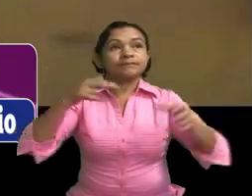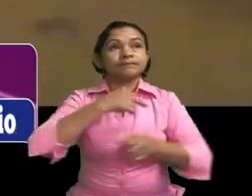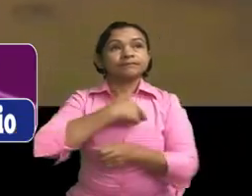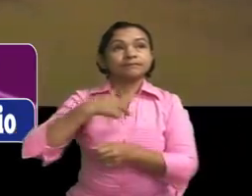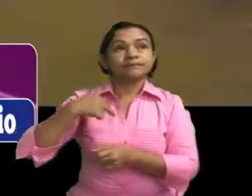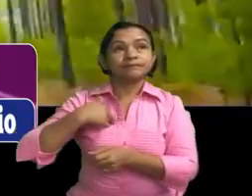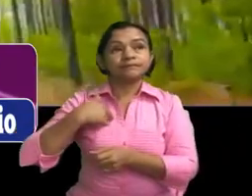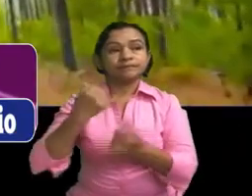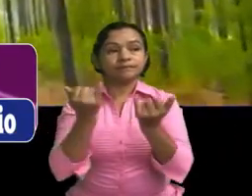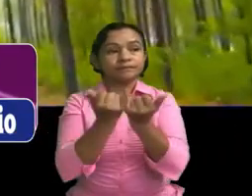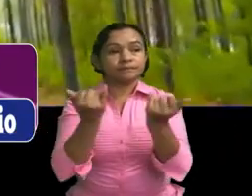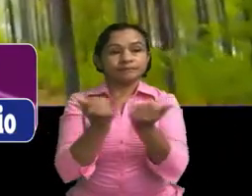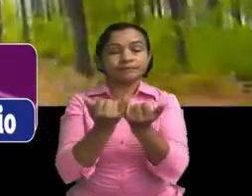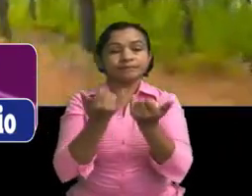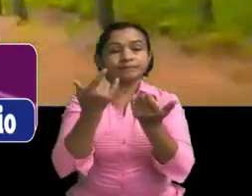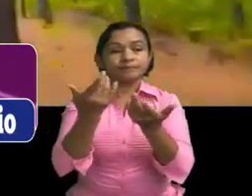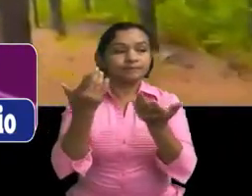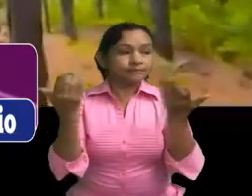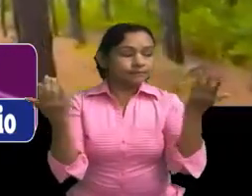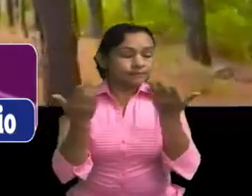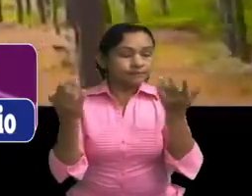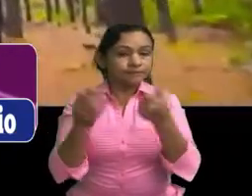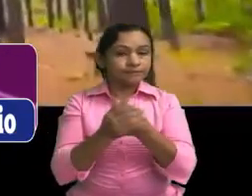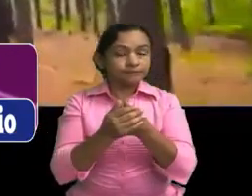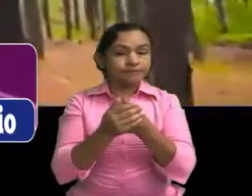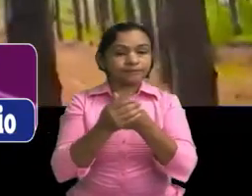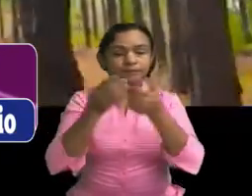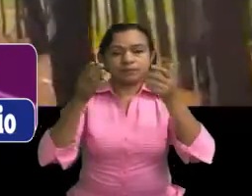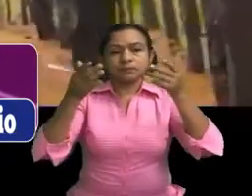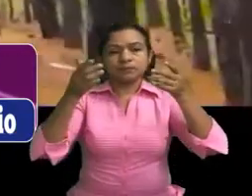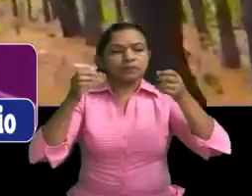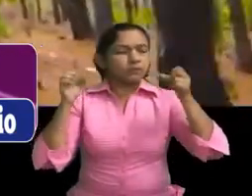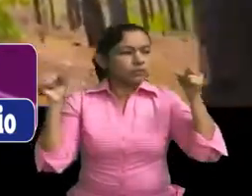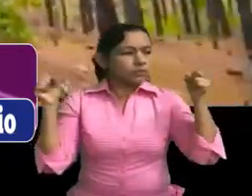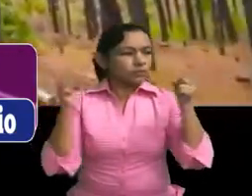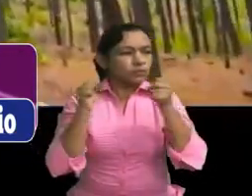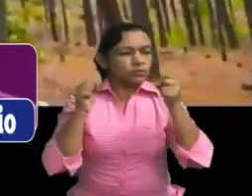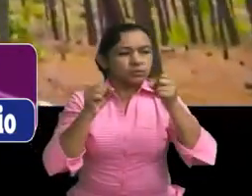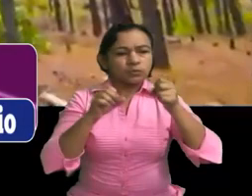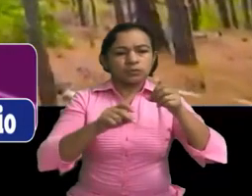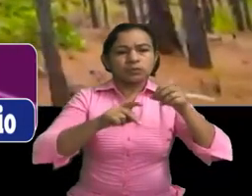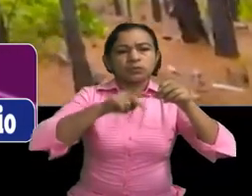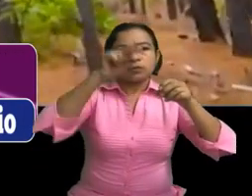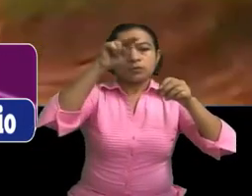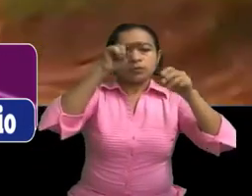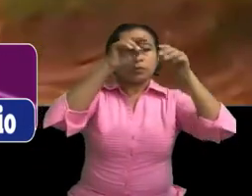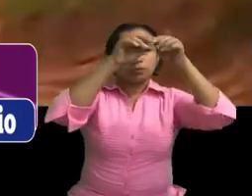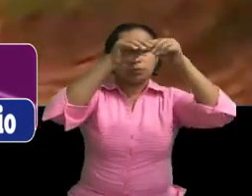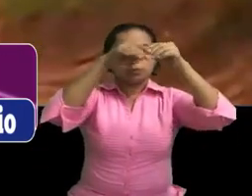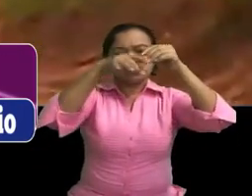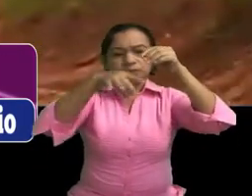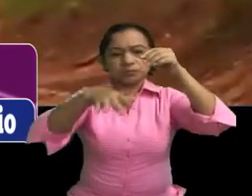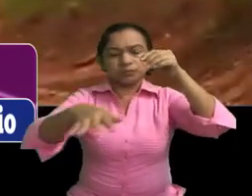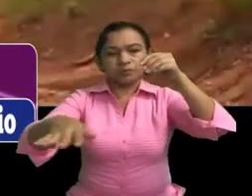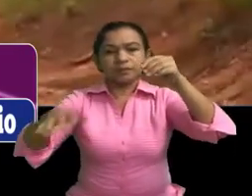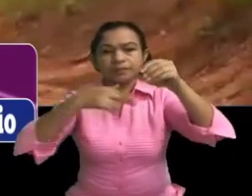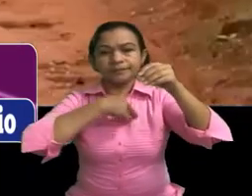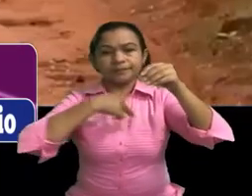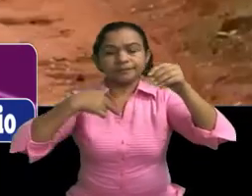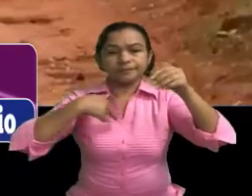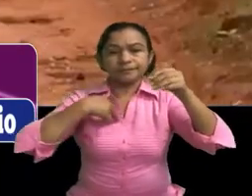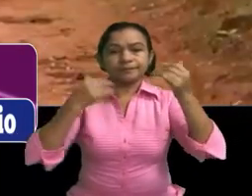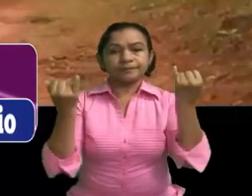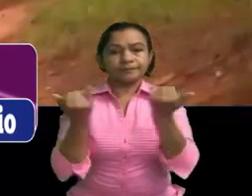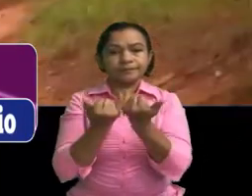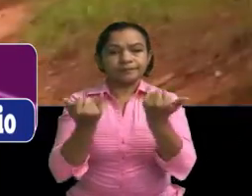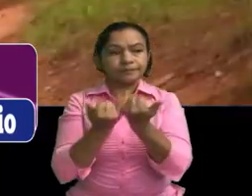hay un derretimiento de los glaciares, producto también de esa subida de temperatura, derretimiento de glaciares,